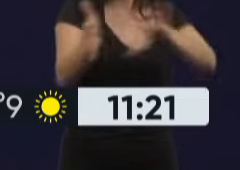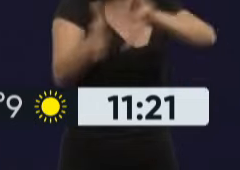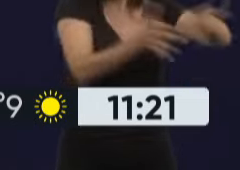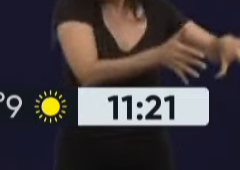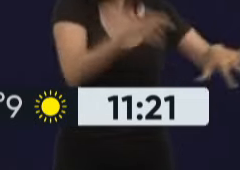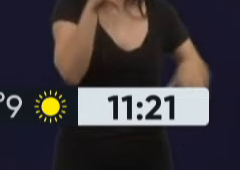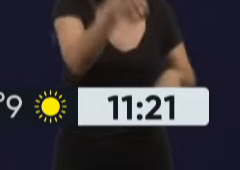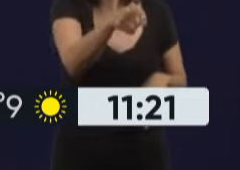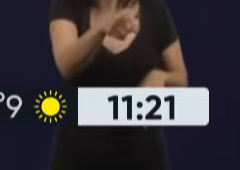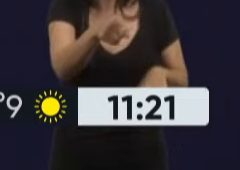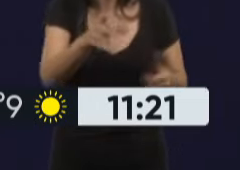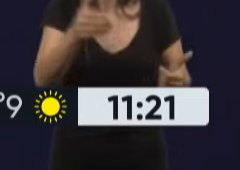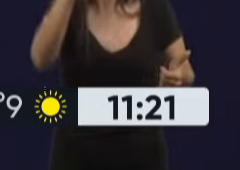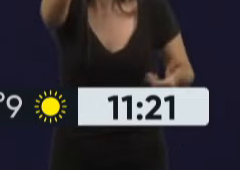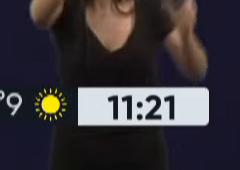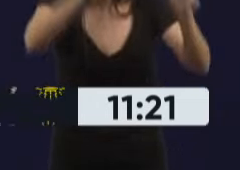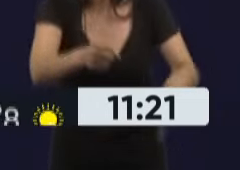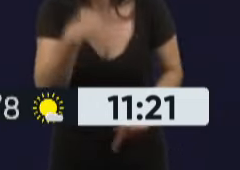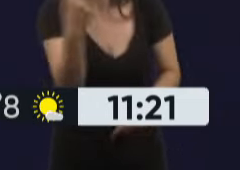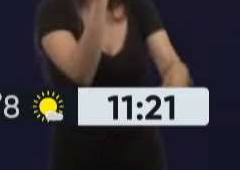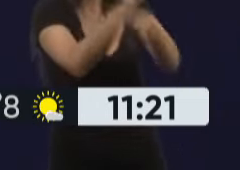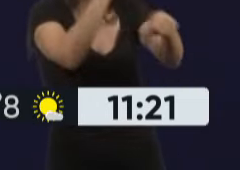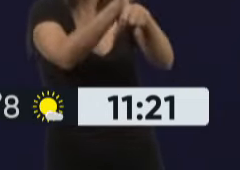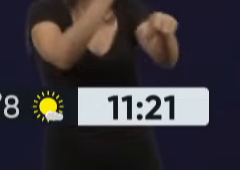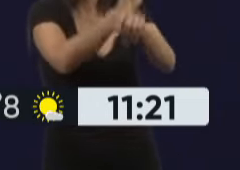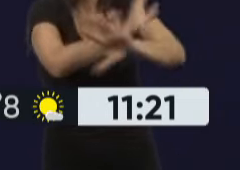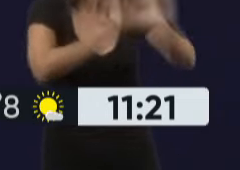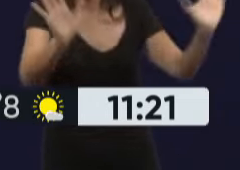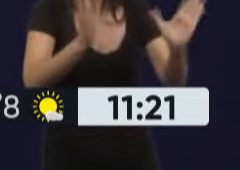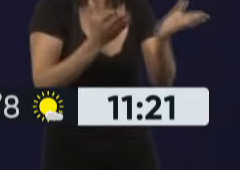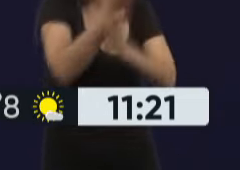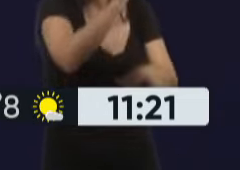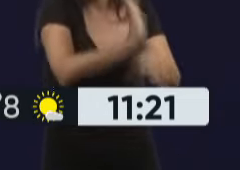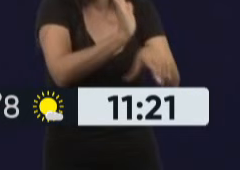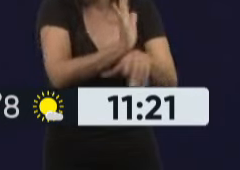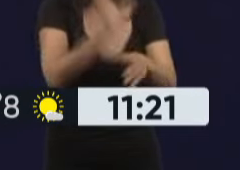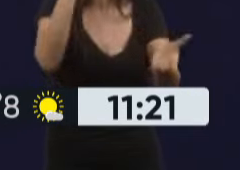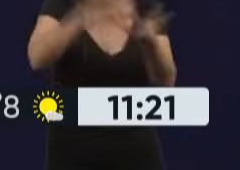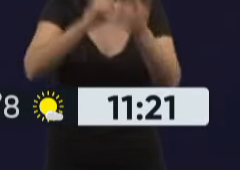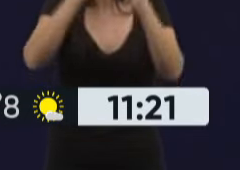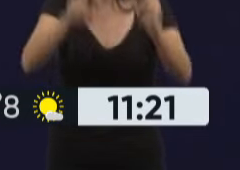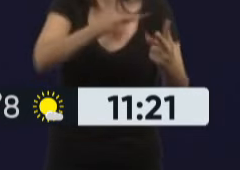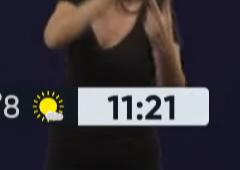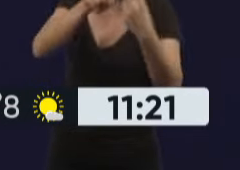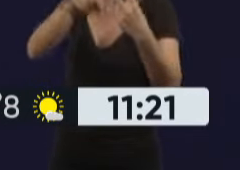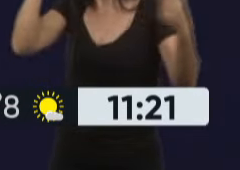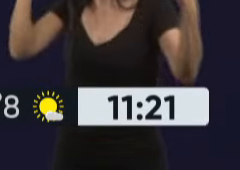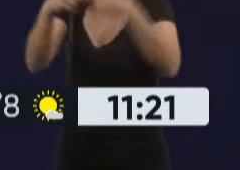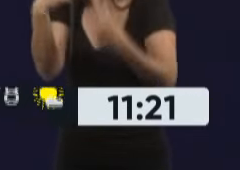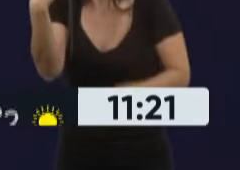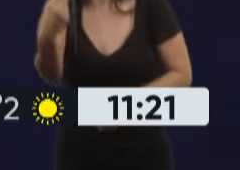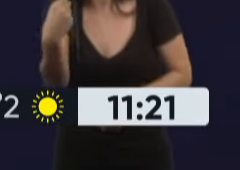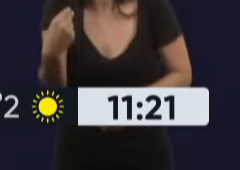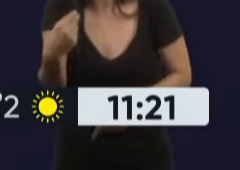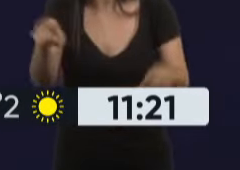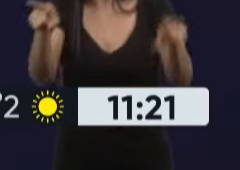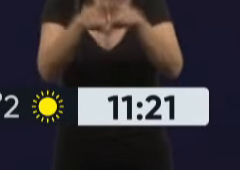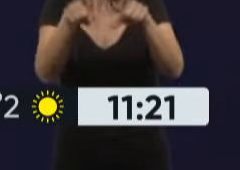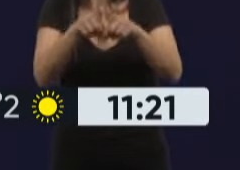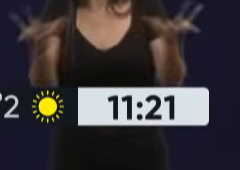y todos los que vengan por delante y esto tiene que quedar claro sino que además tiene como objetivo de lo que